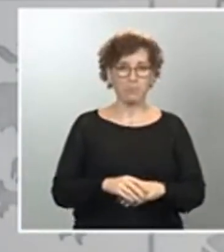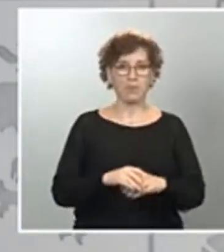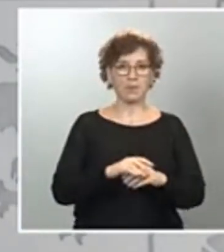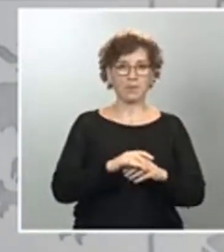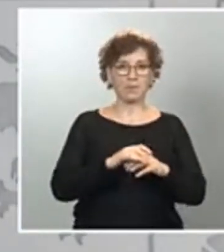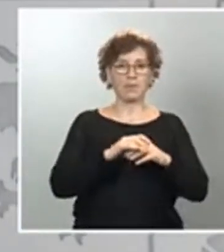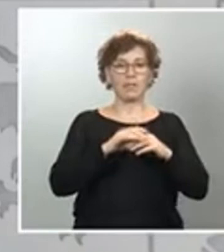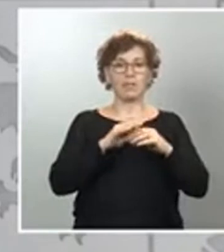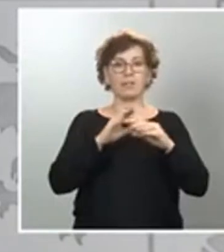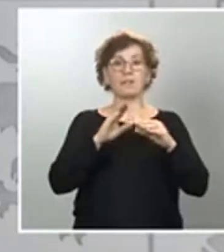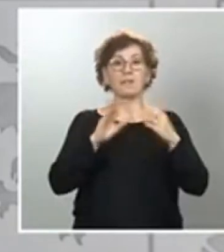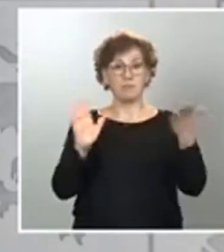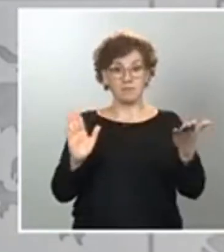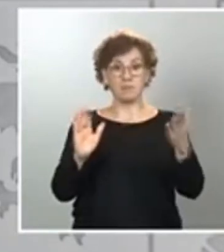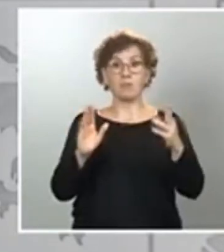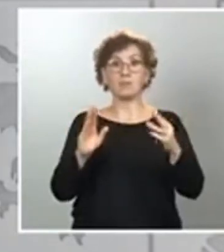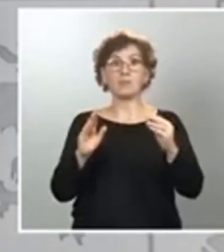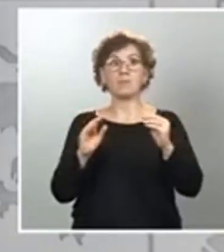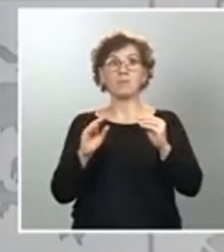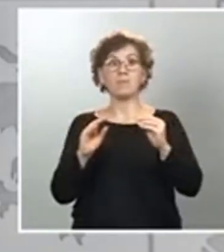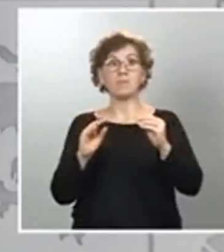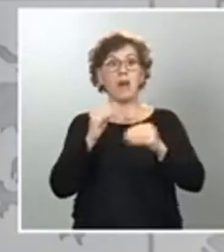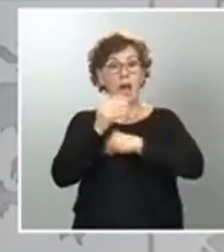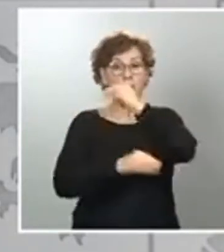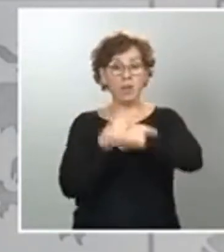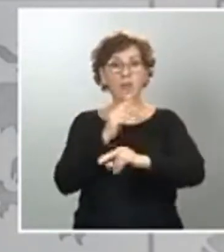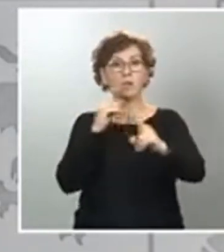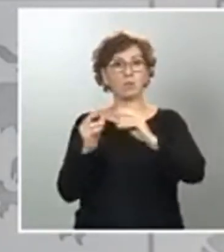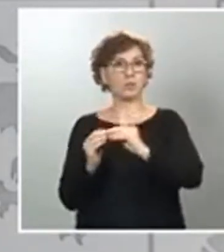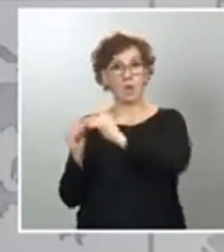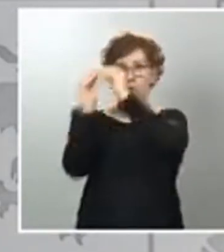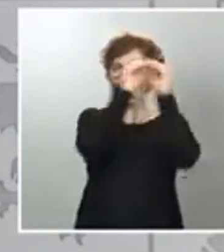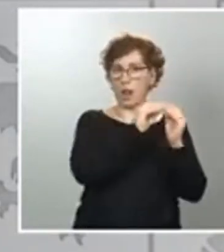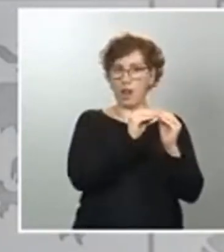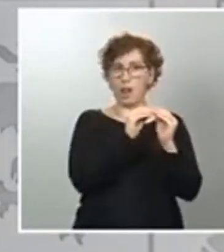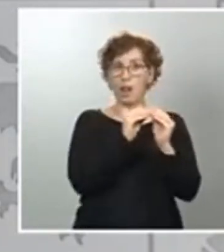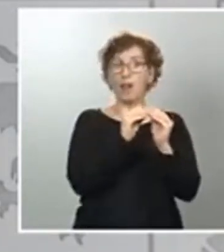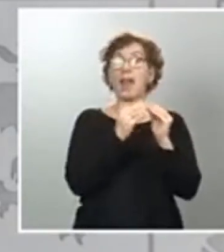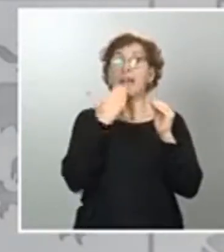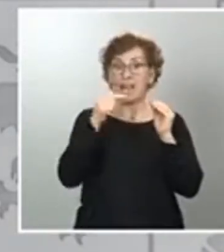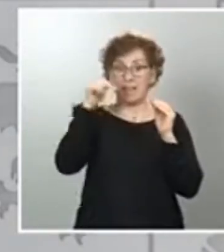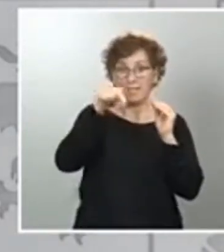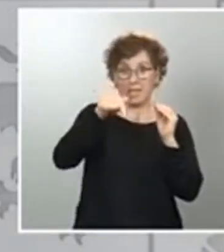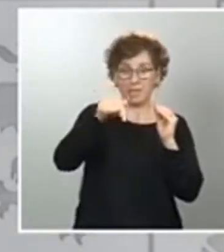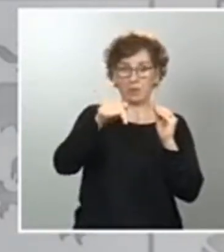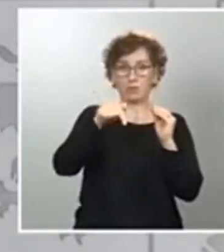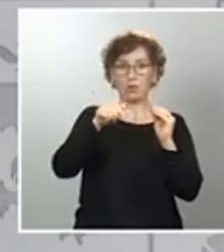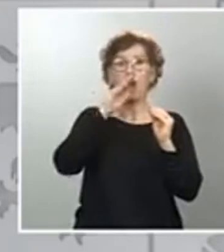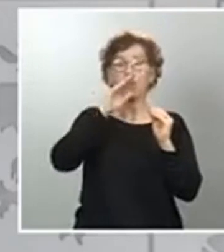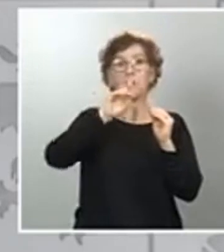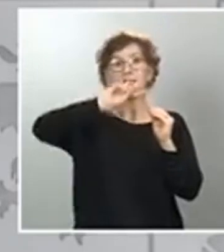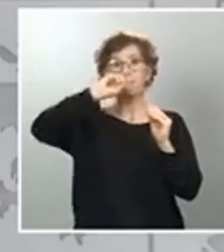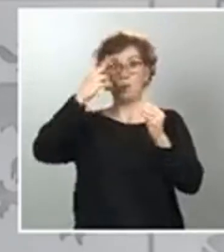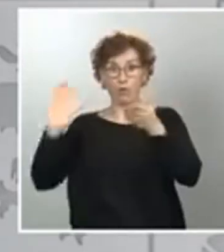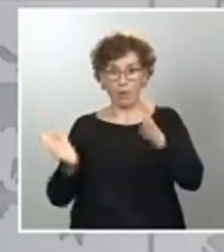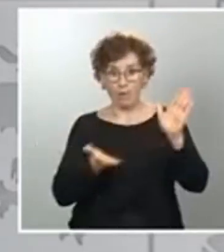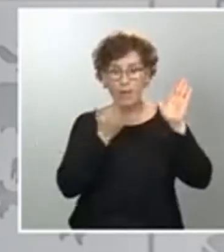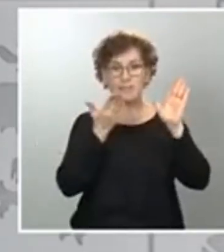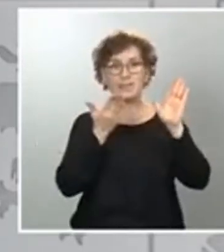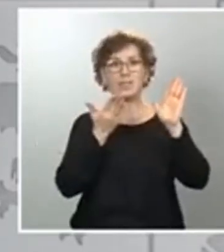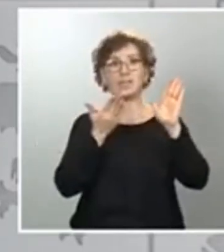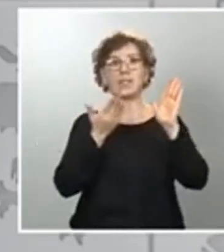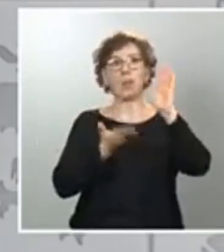hemos dado esa respuesta homogénea, ahora tenemos la capacidad de que esa transición hacia esa nueva normalidad pueda ser asimétrica, pueda